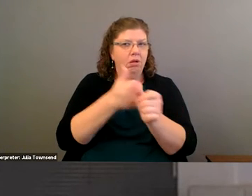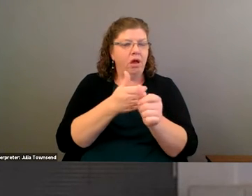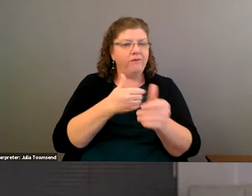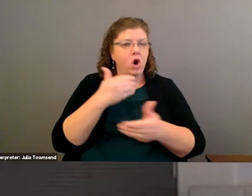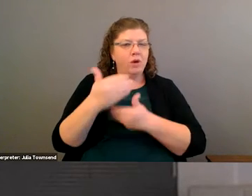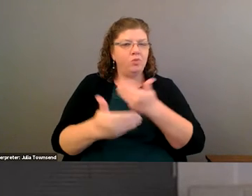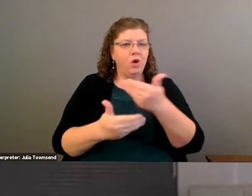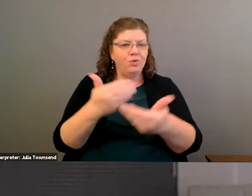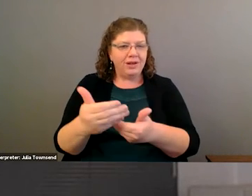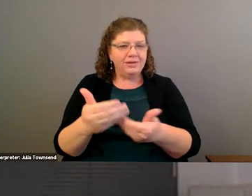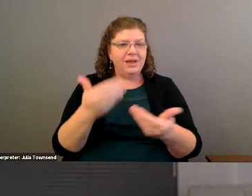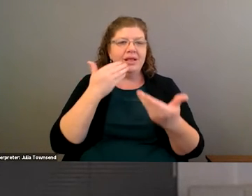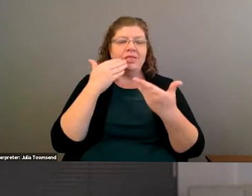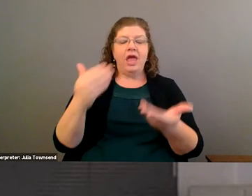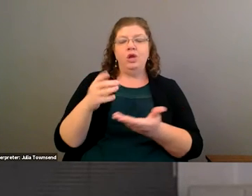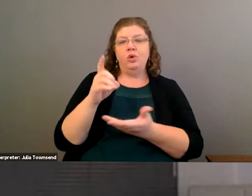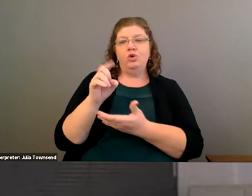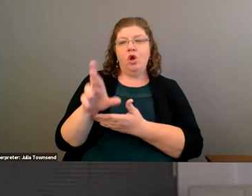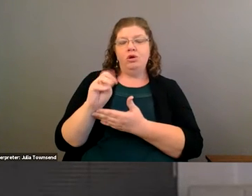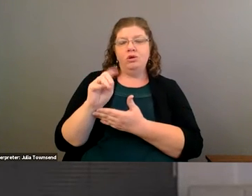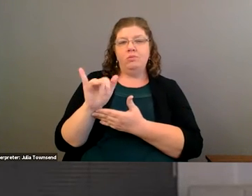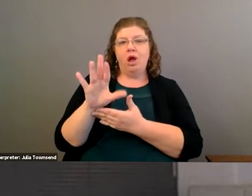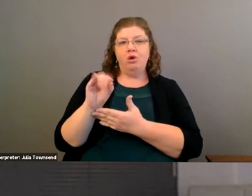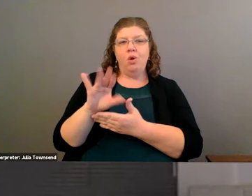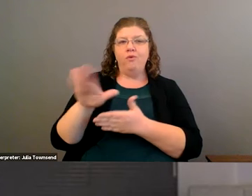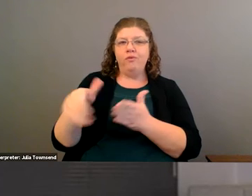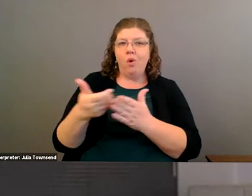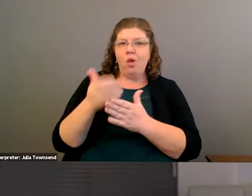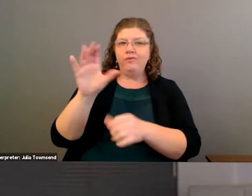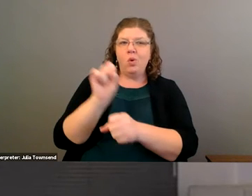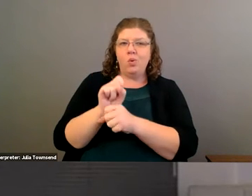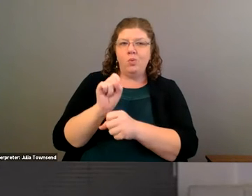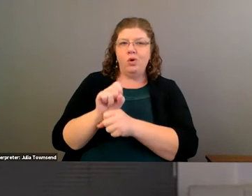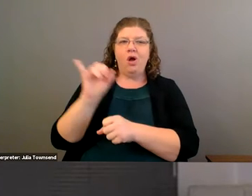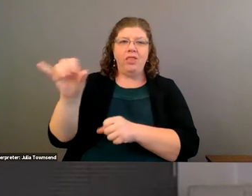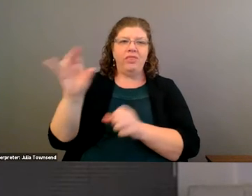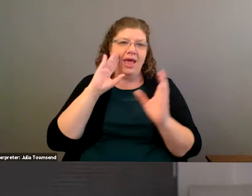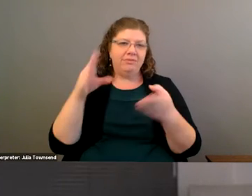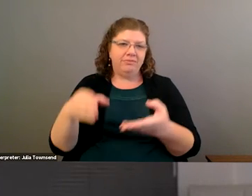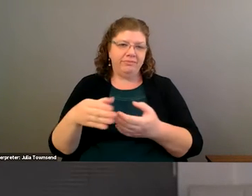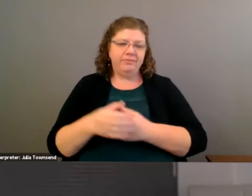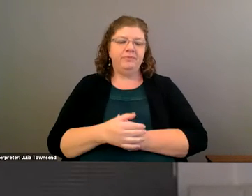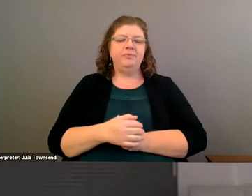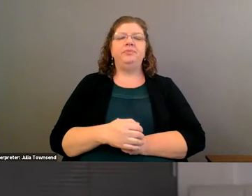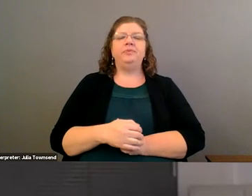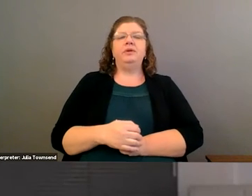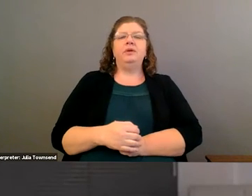mantendremos informados sobre el progreso. Gracias, doctora Maldonado, por todo su trabajo. Y gracias.